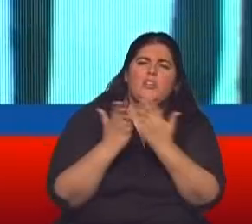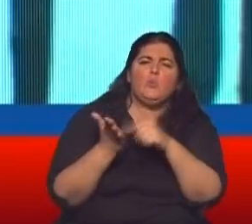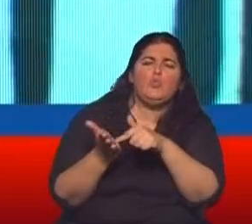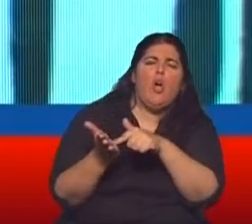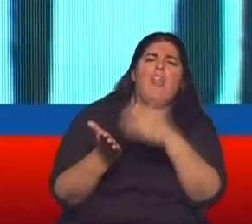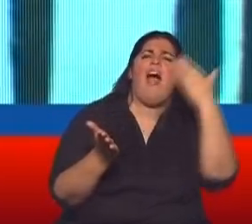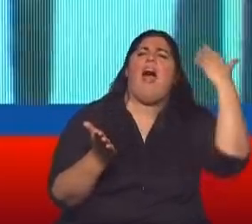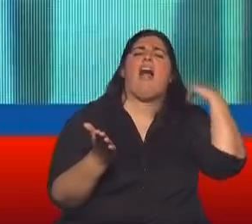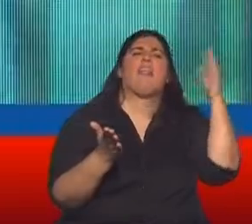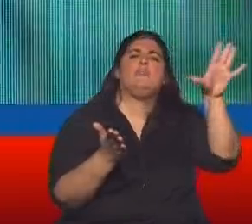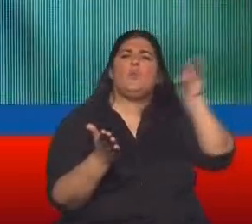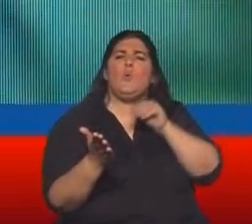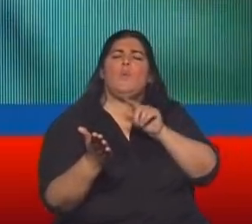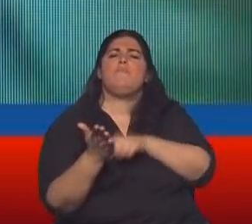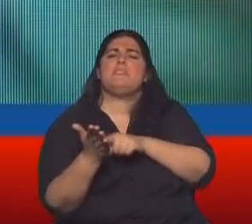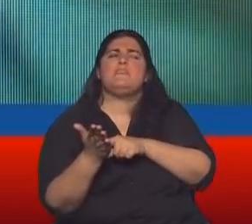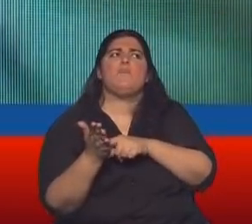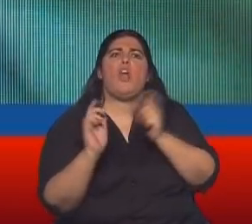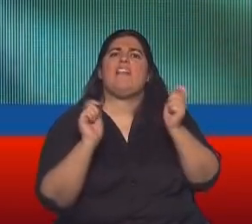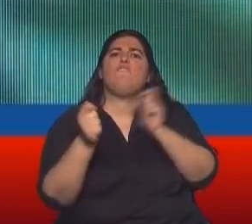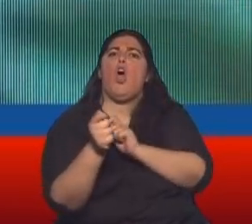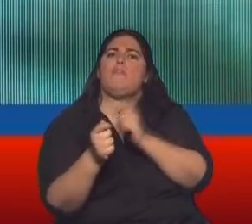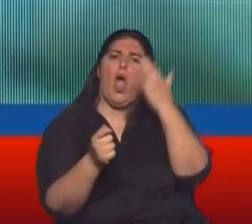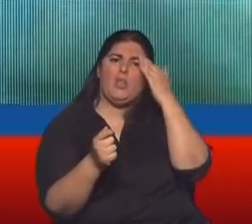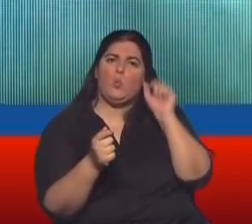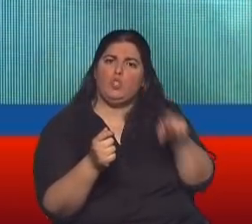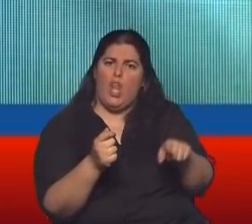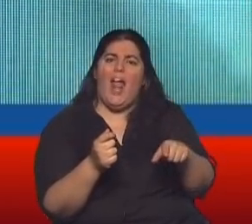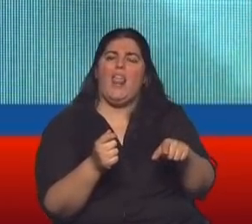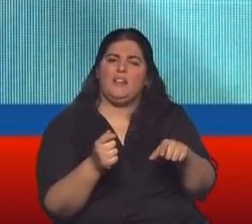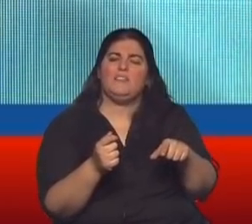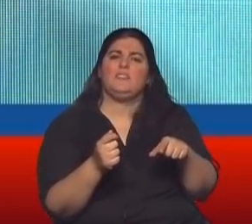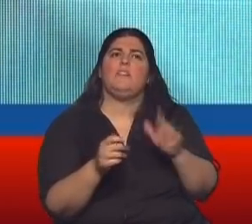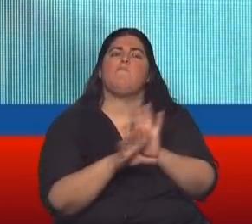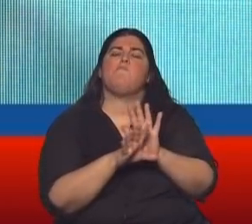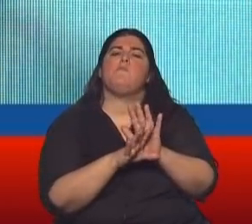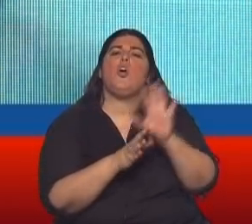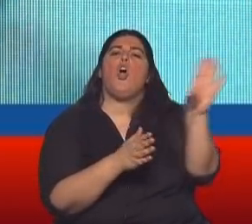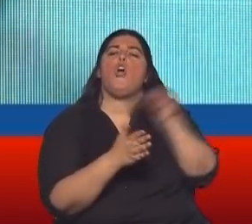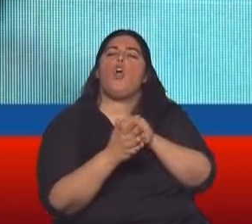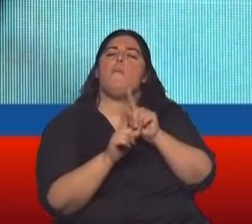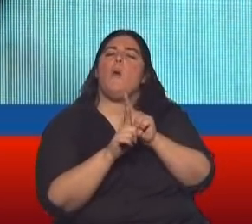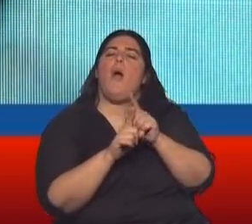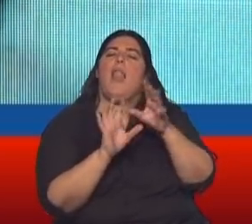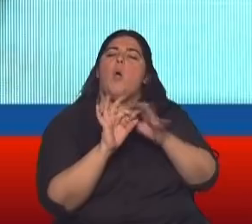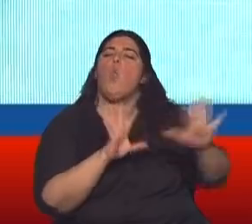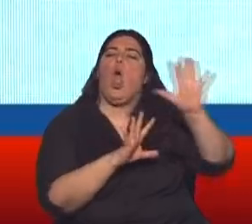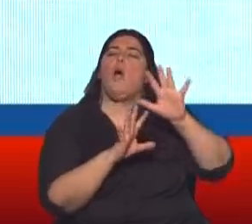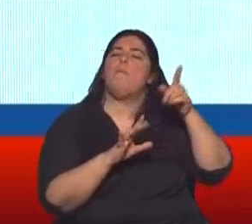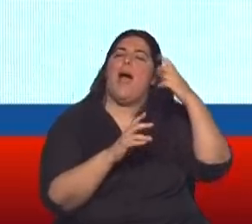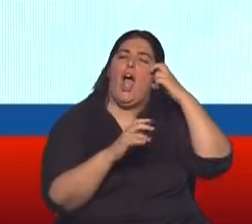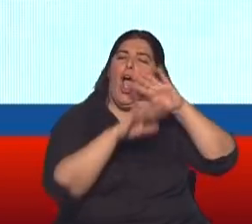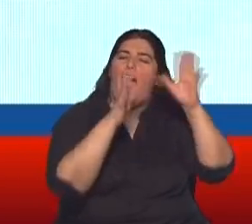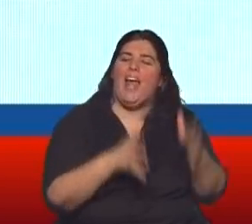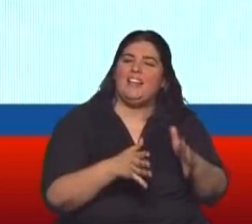de reformas constitucionales que tienden, en teoría, a imitar los sistemas parlamentarios europeos y que en